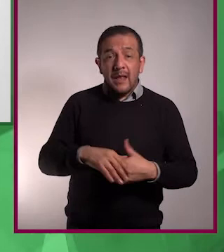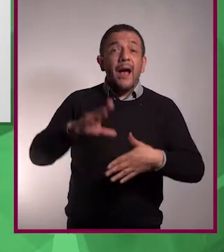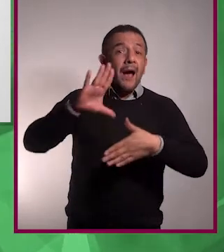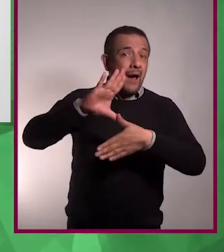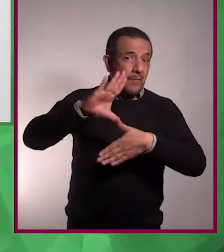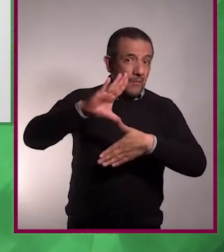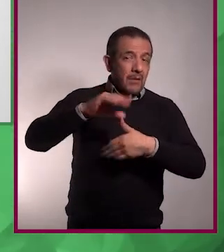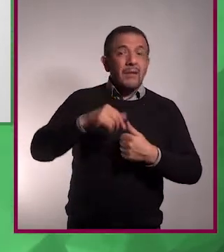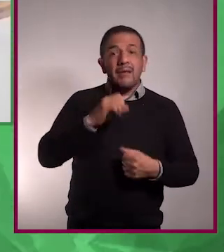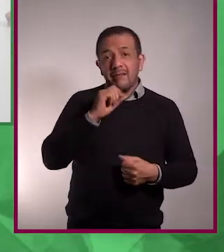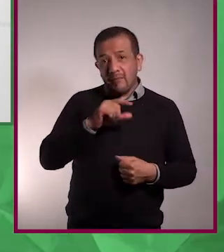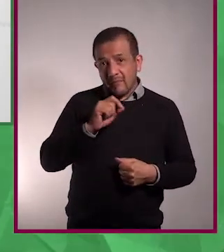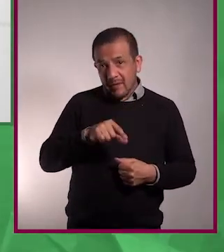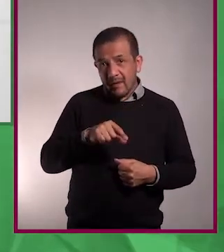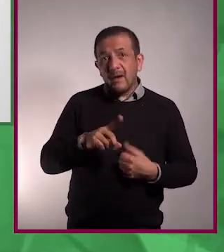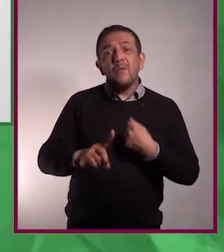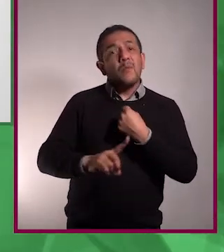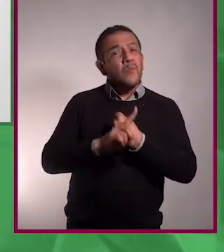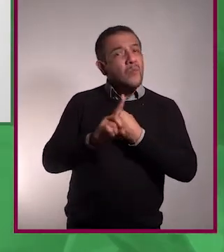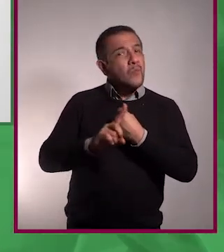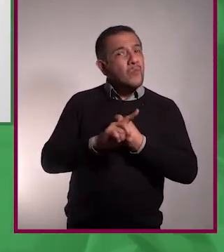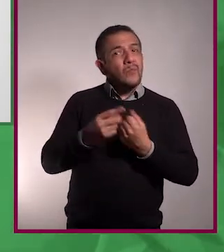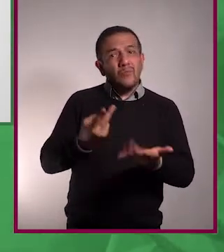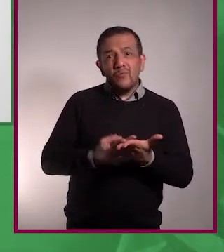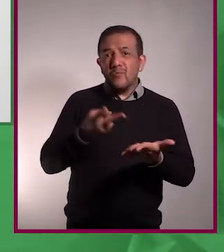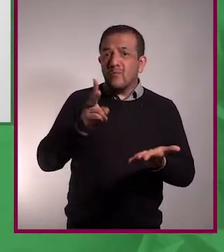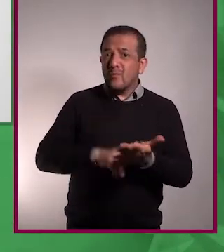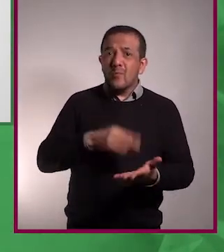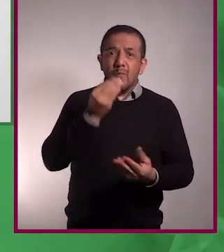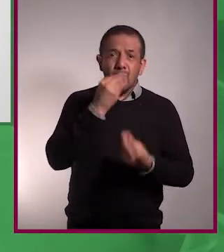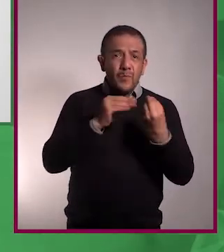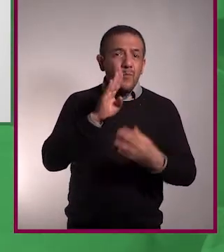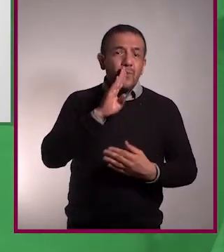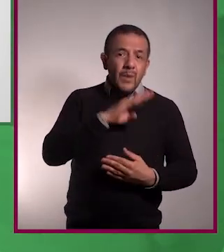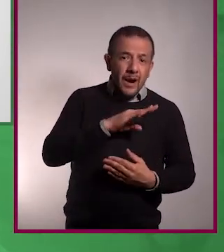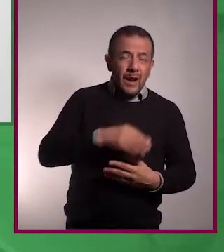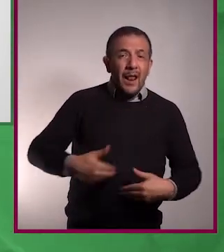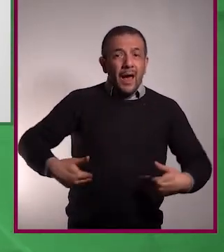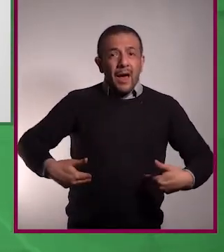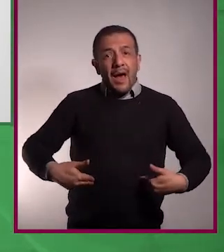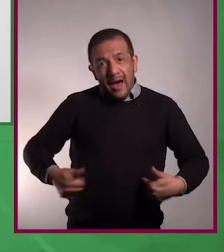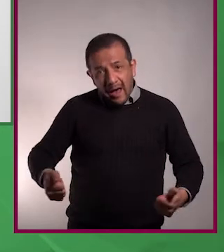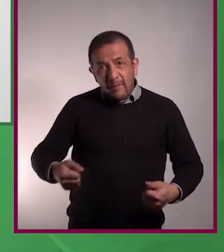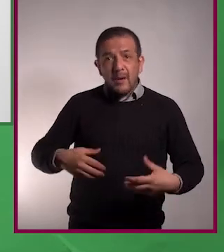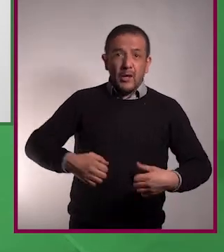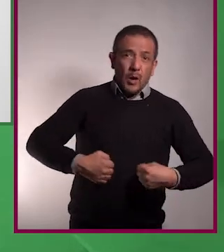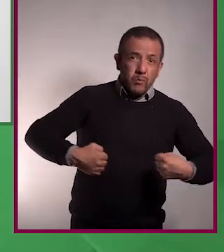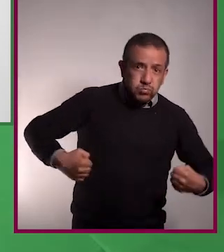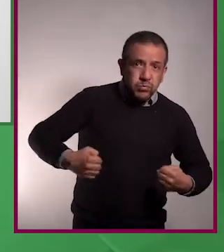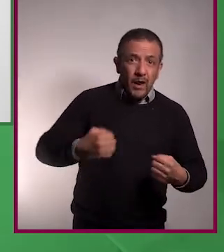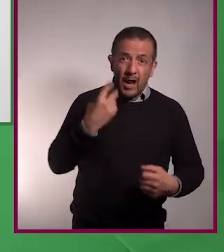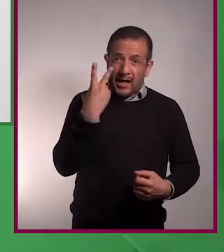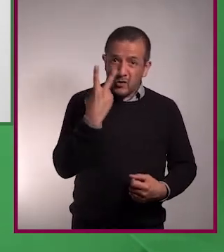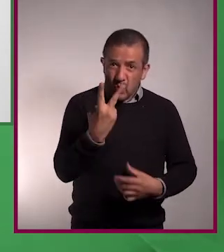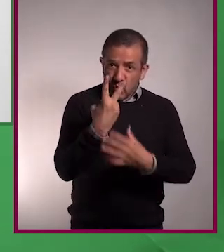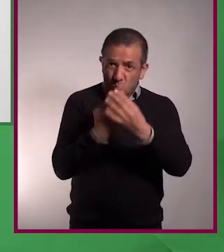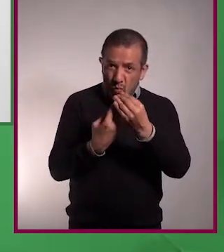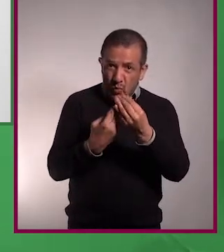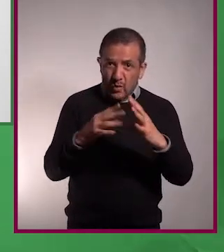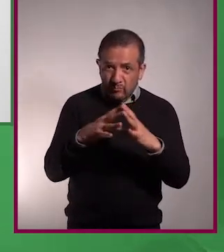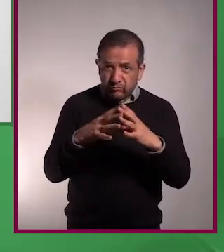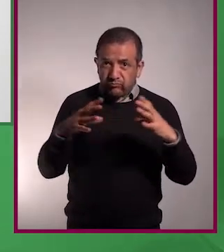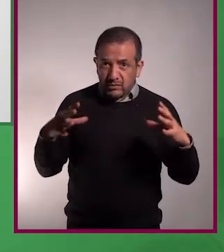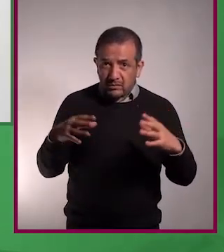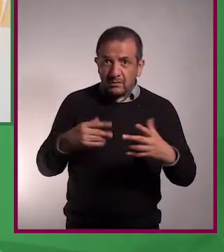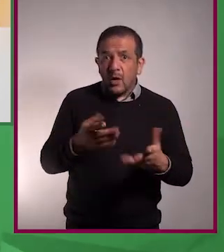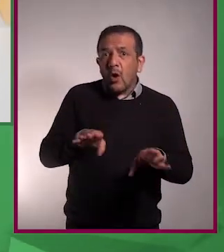otro factor de riesgo. América Latina y el Caribe enfrentan hoy una doble carga de la malnutrición, porque tanto el hambre como la obesidad